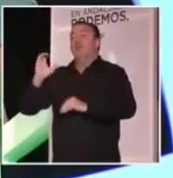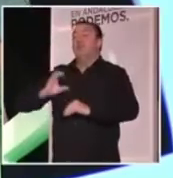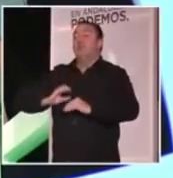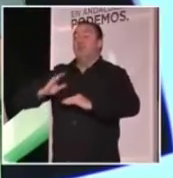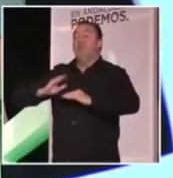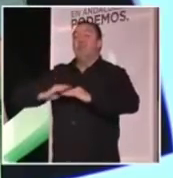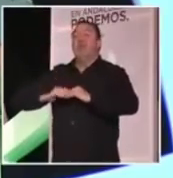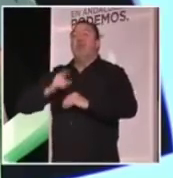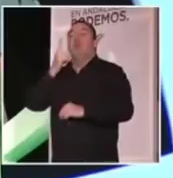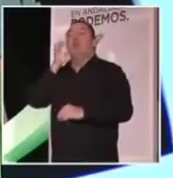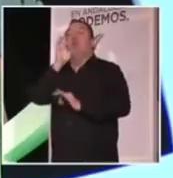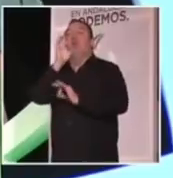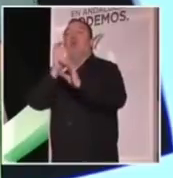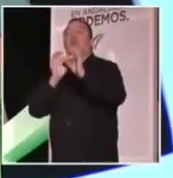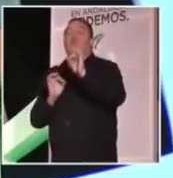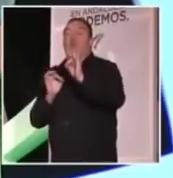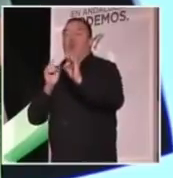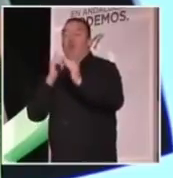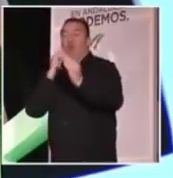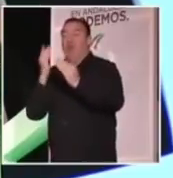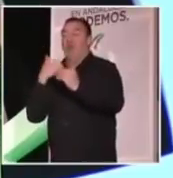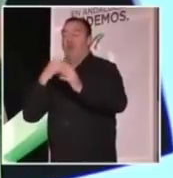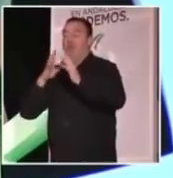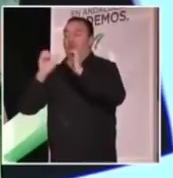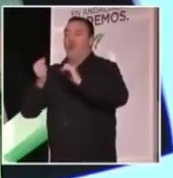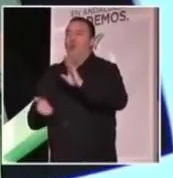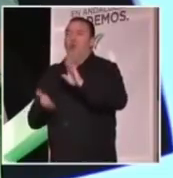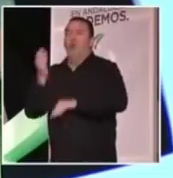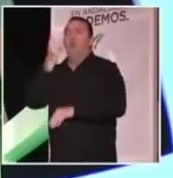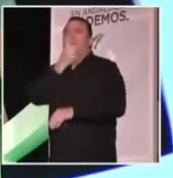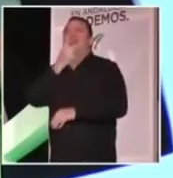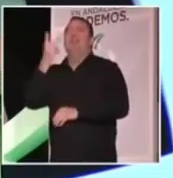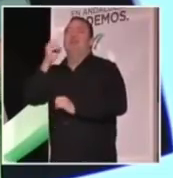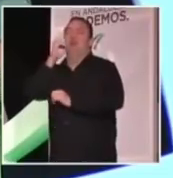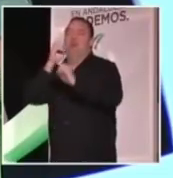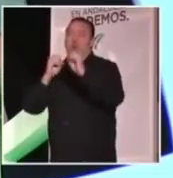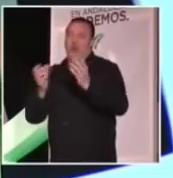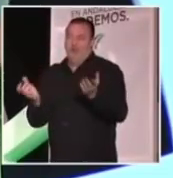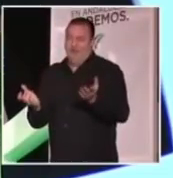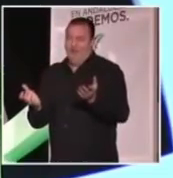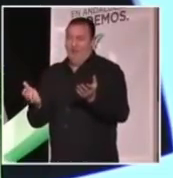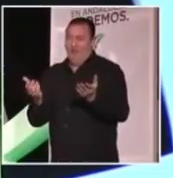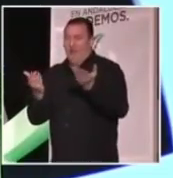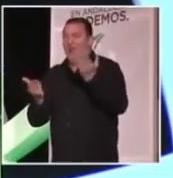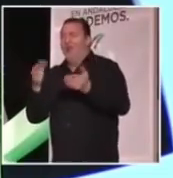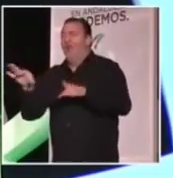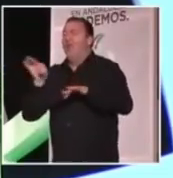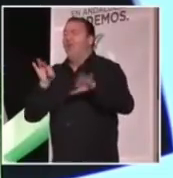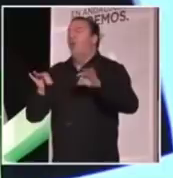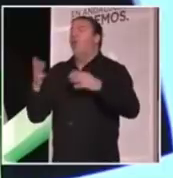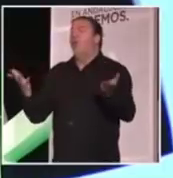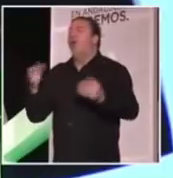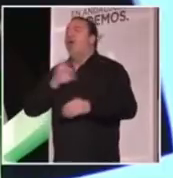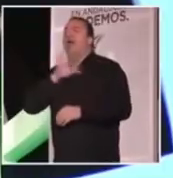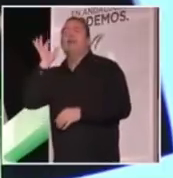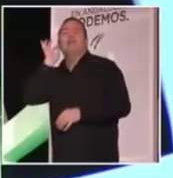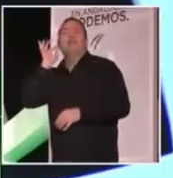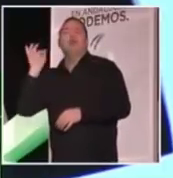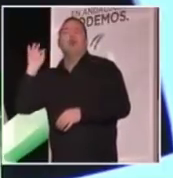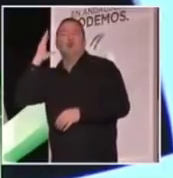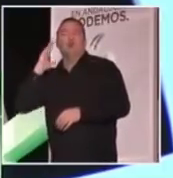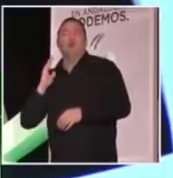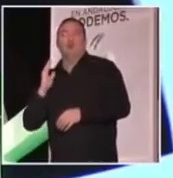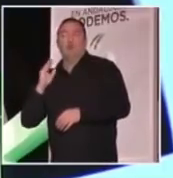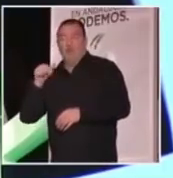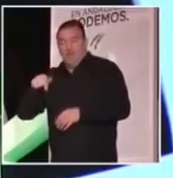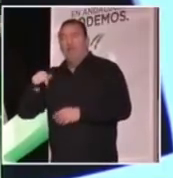un 1% respecto a nuestro acuerdo, que lo subía un 22%? ¿Qué hubiera preferido la señora Susana Díaz? Creo que esto se